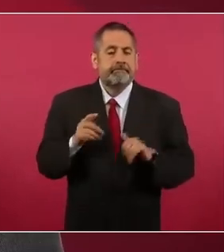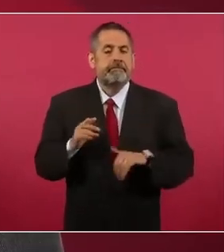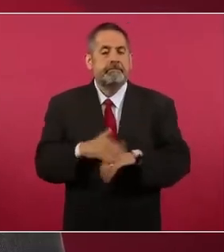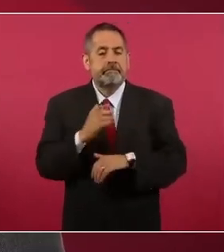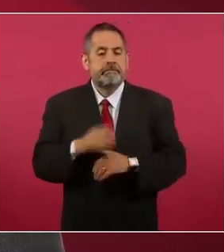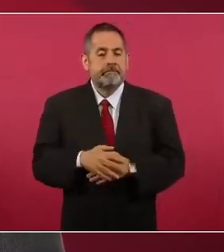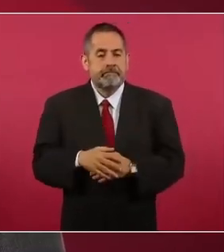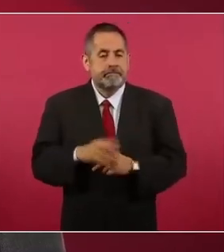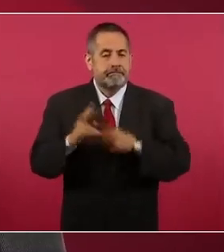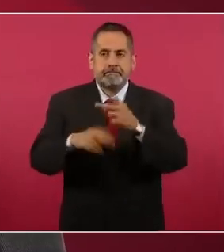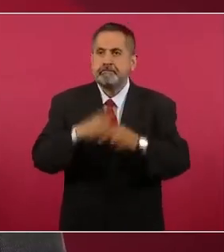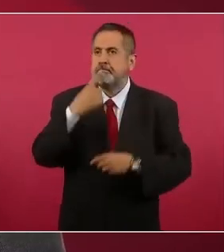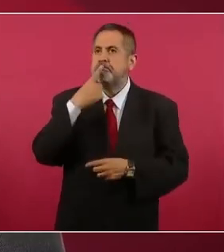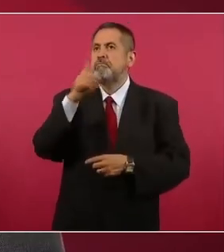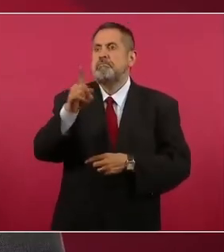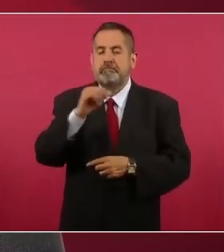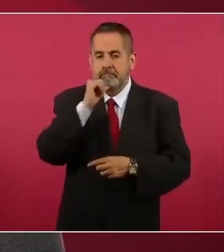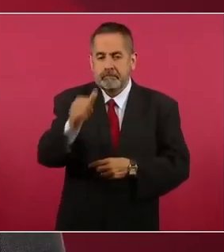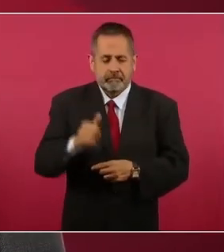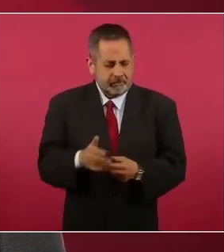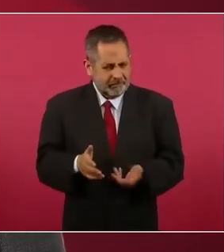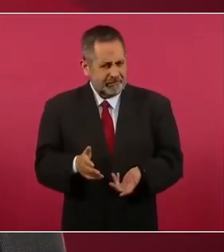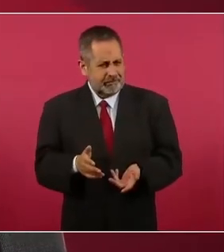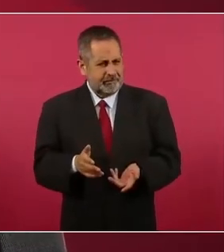Y no se presentaba,